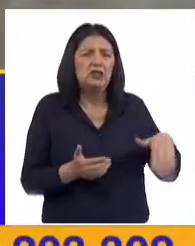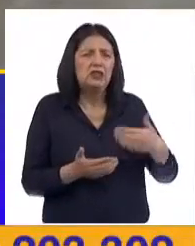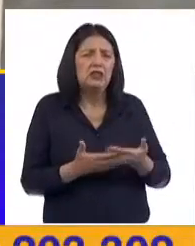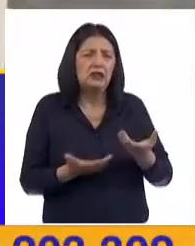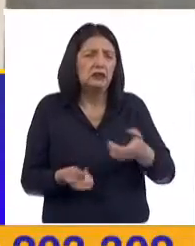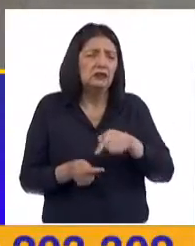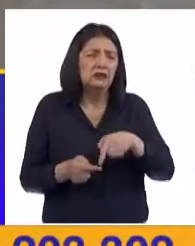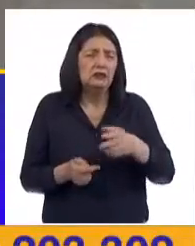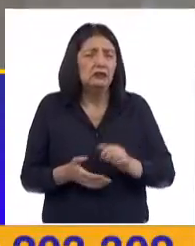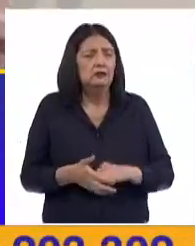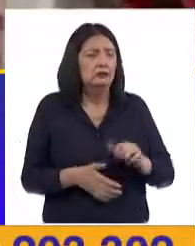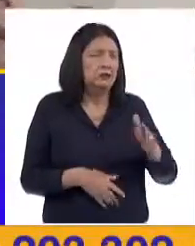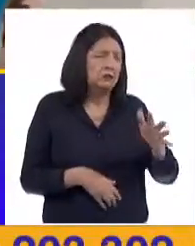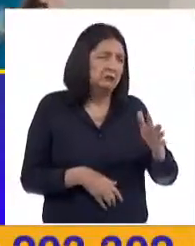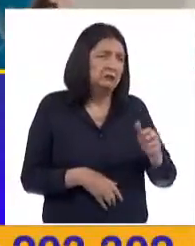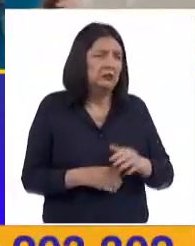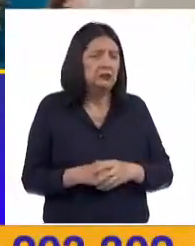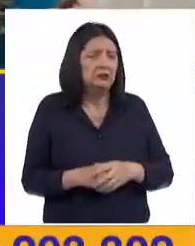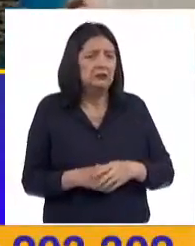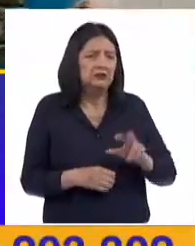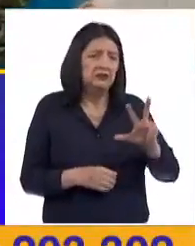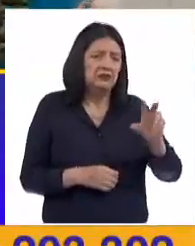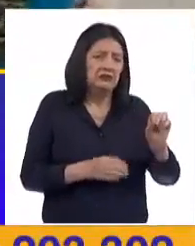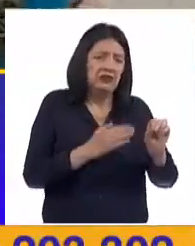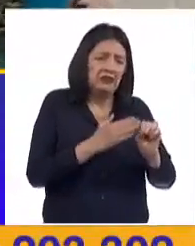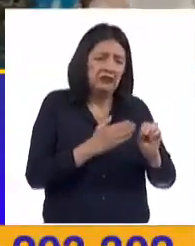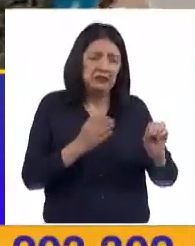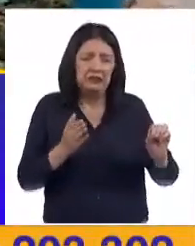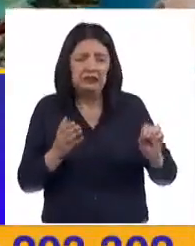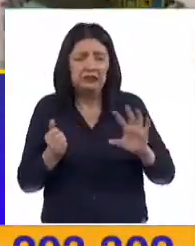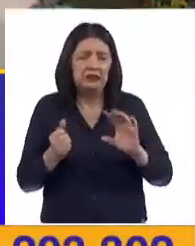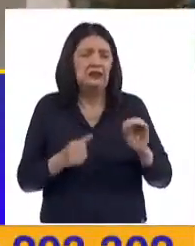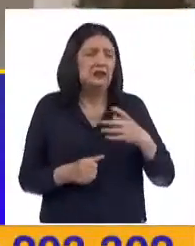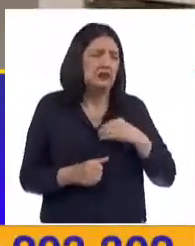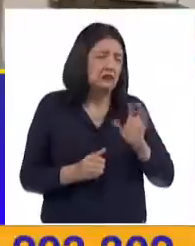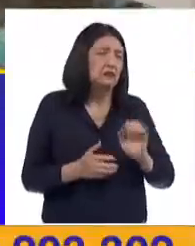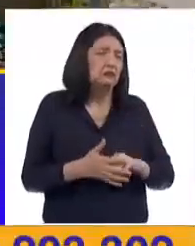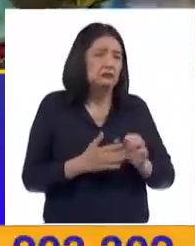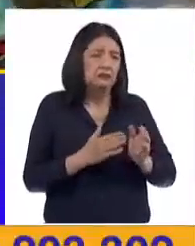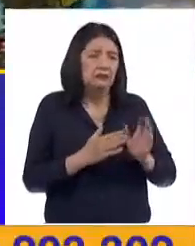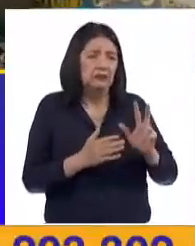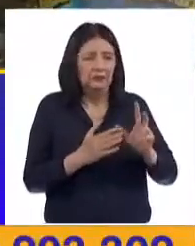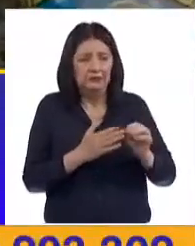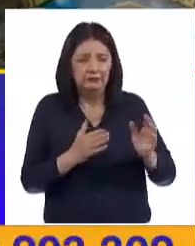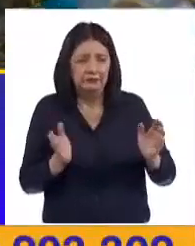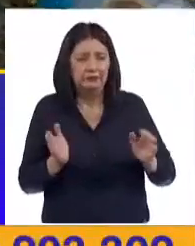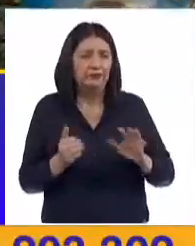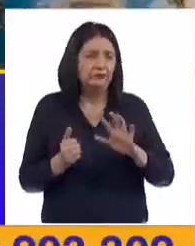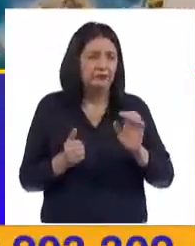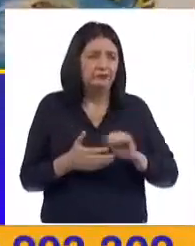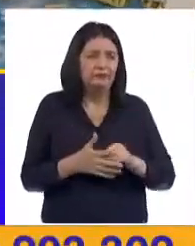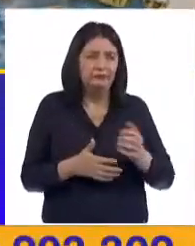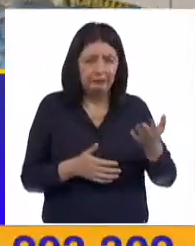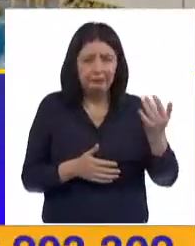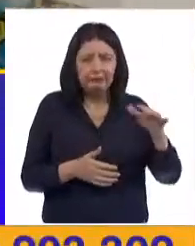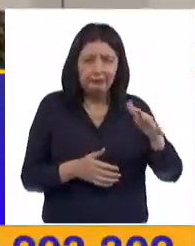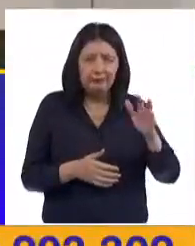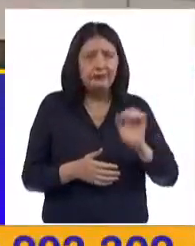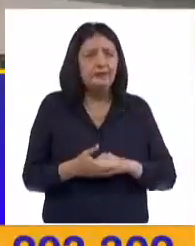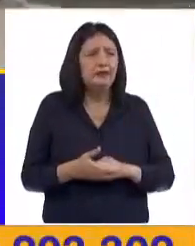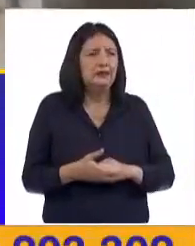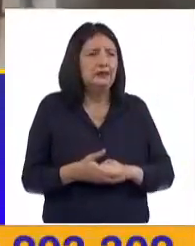área? El rango más o menos va a oscilar entre 30 y 60 años. Ya, eso era, digamos, en los